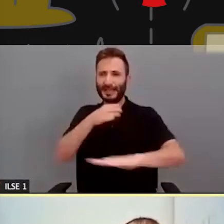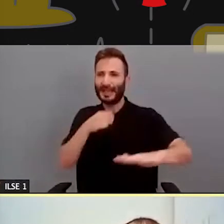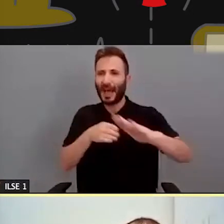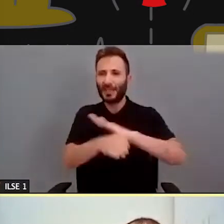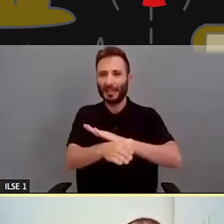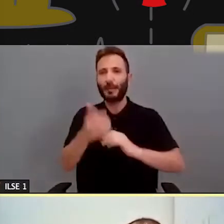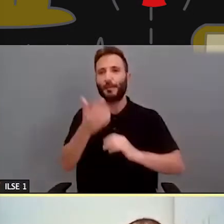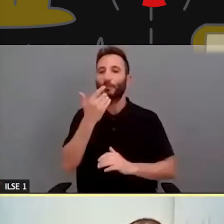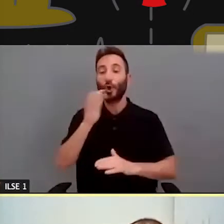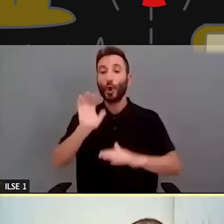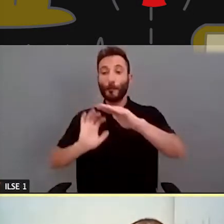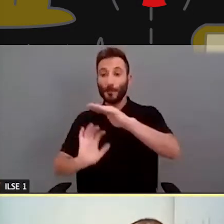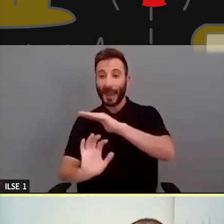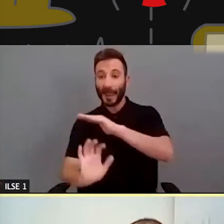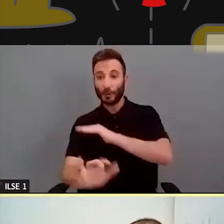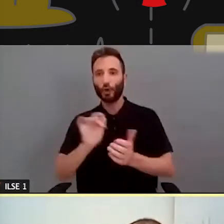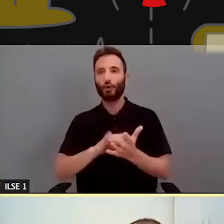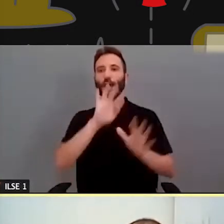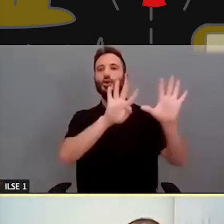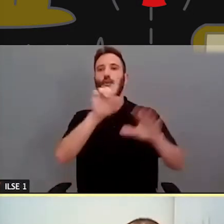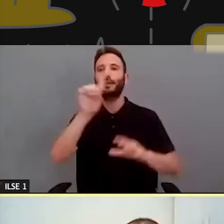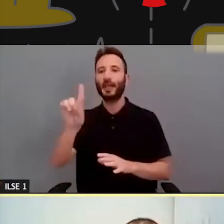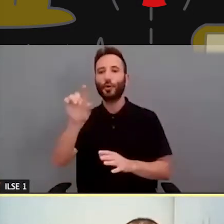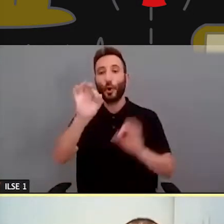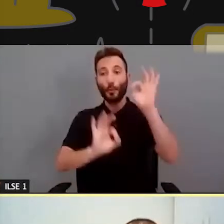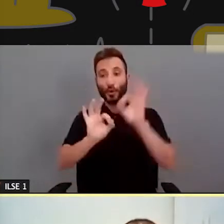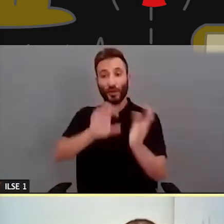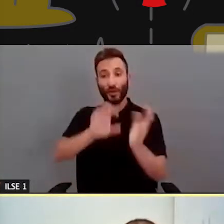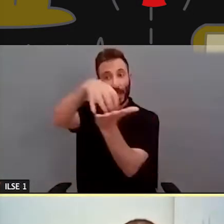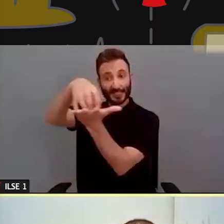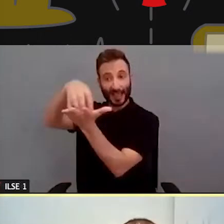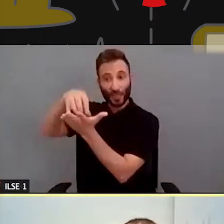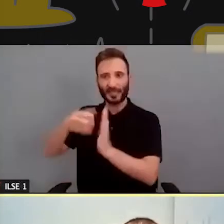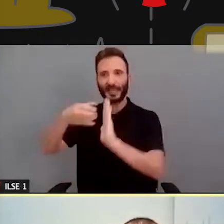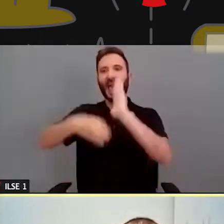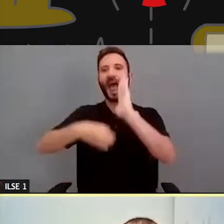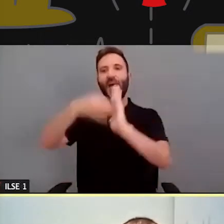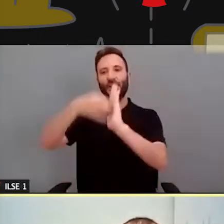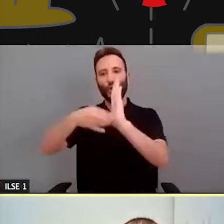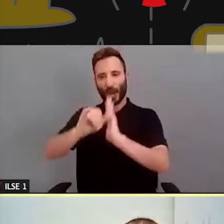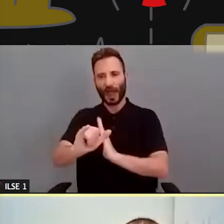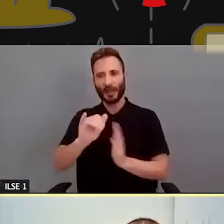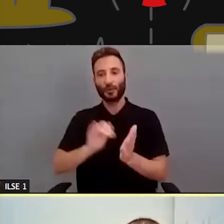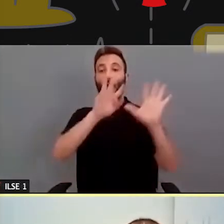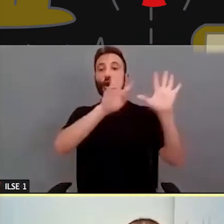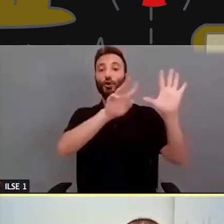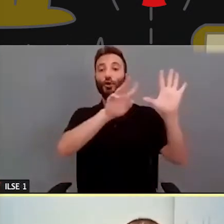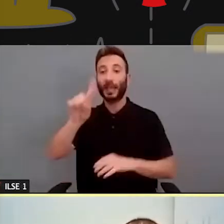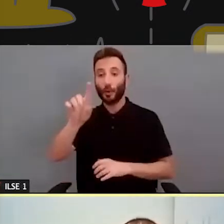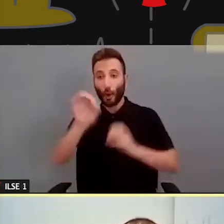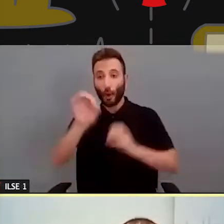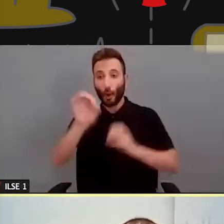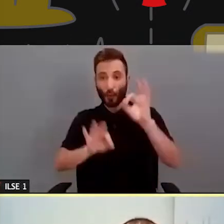metro tenemos el 91% de las estaciones equipadas con ascensores. El 81% tienen